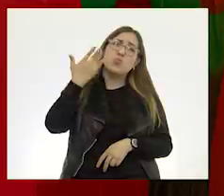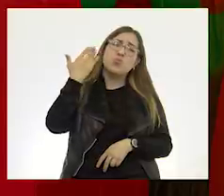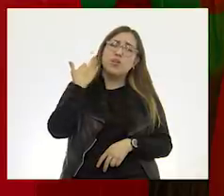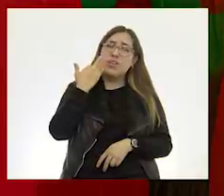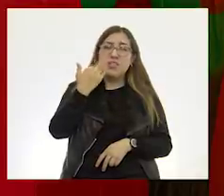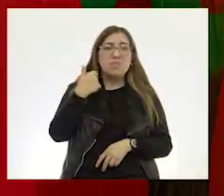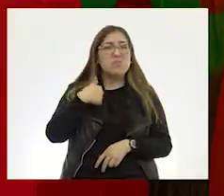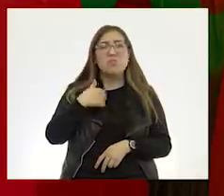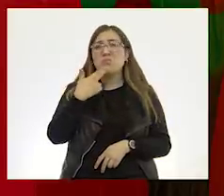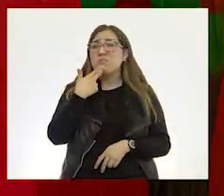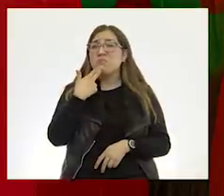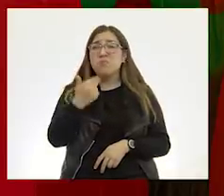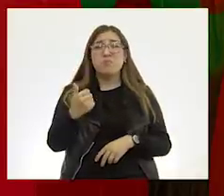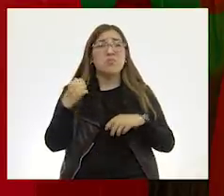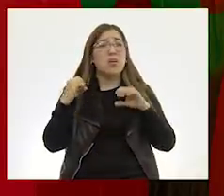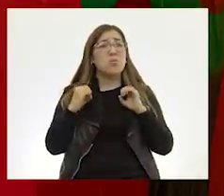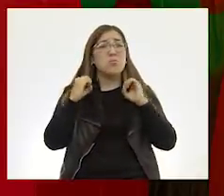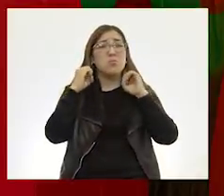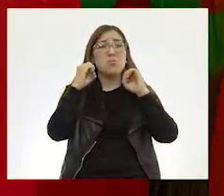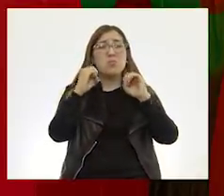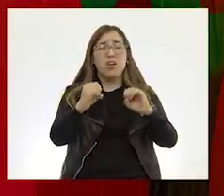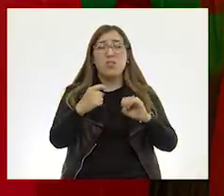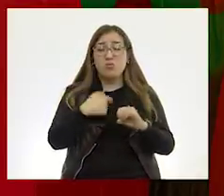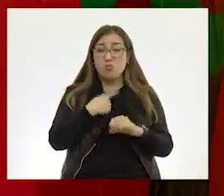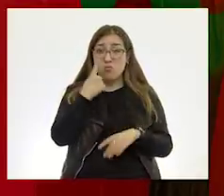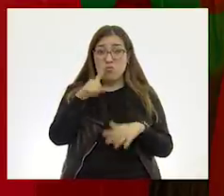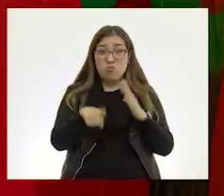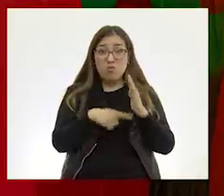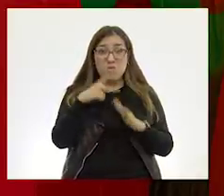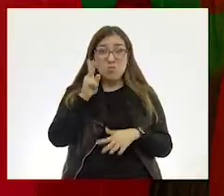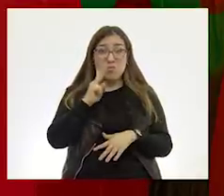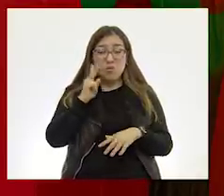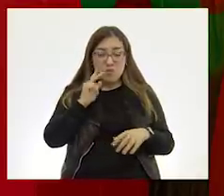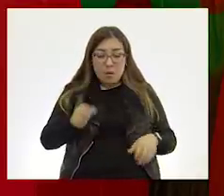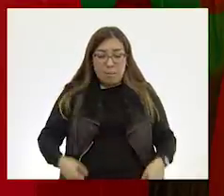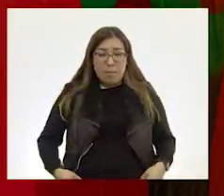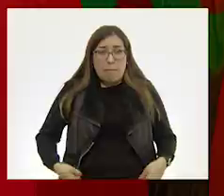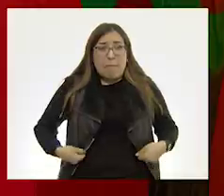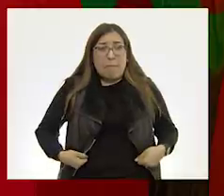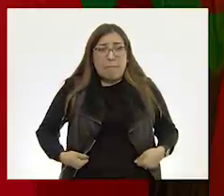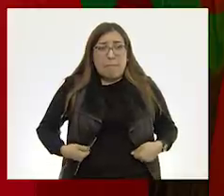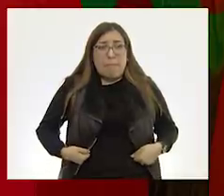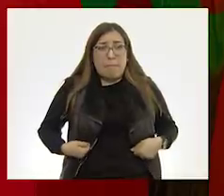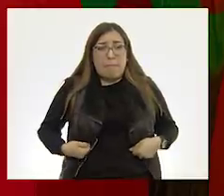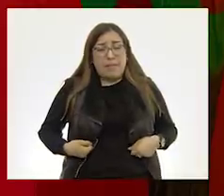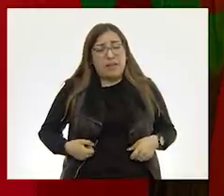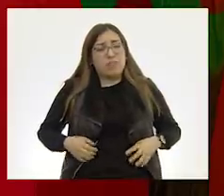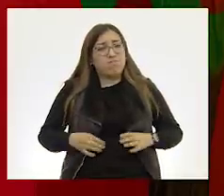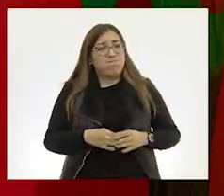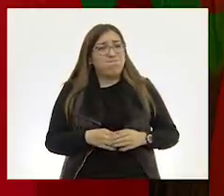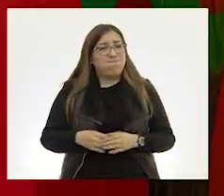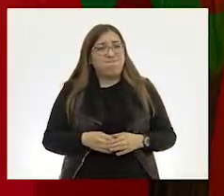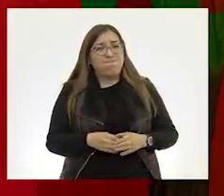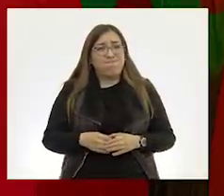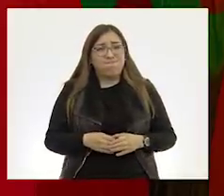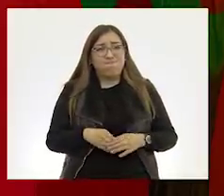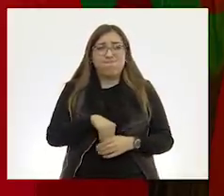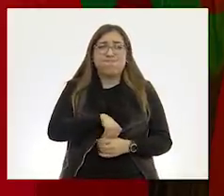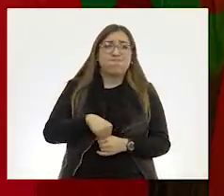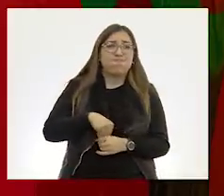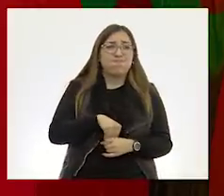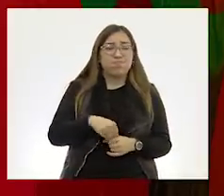no usaba. Me los quise poner y estaban apretados. Me apretaban de